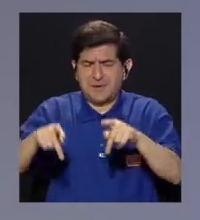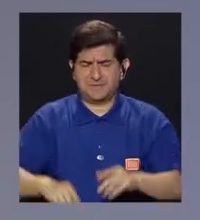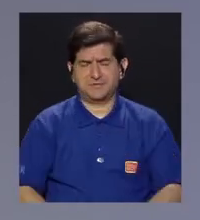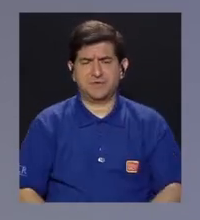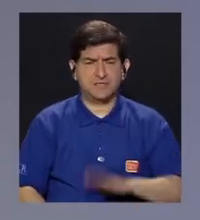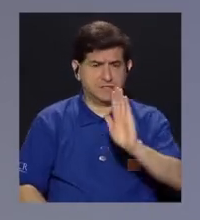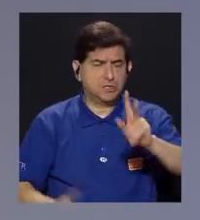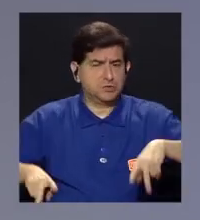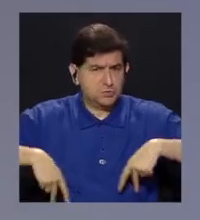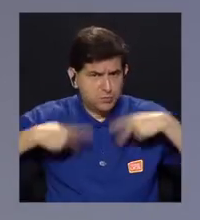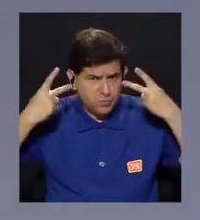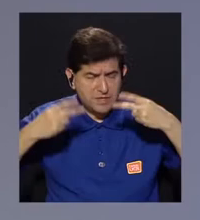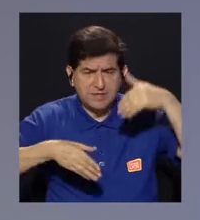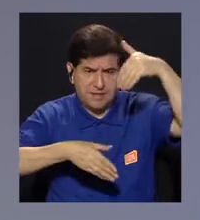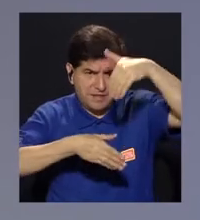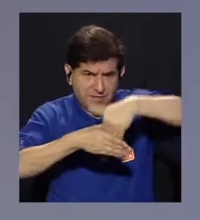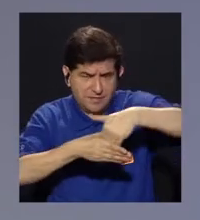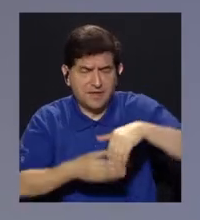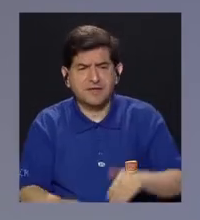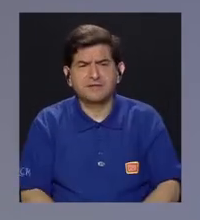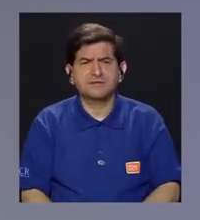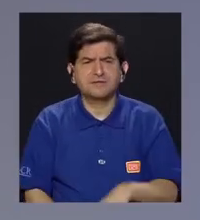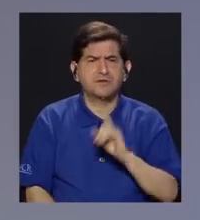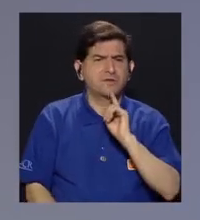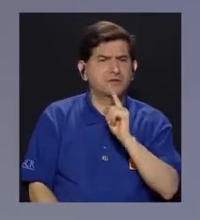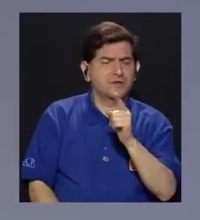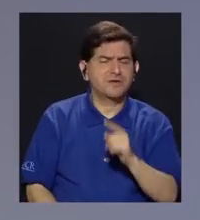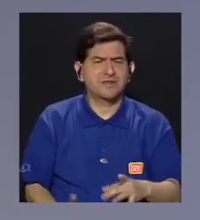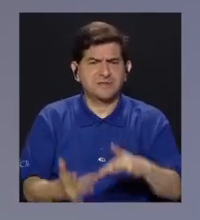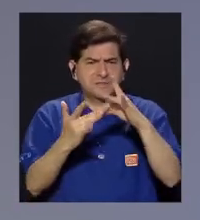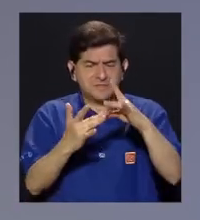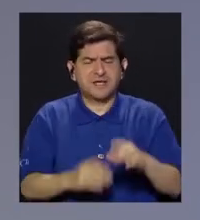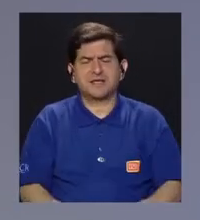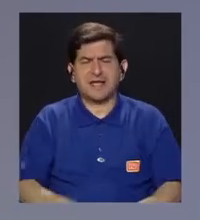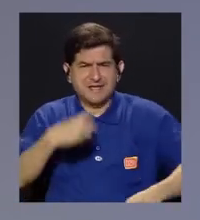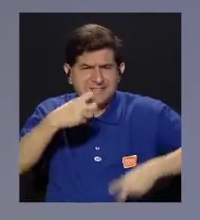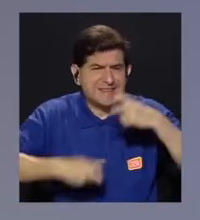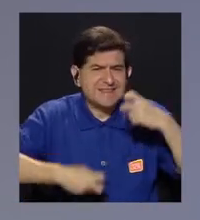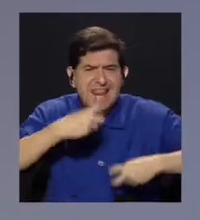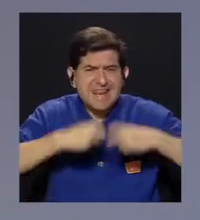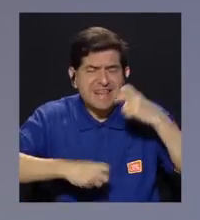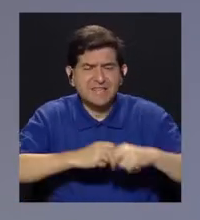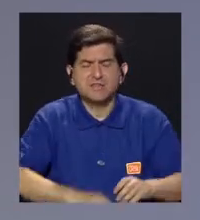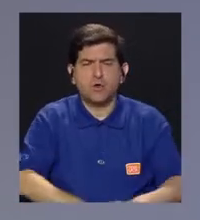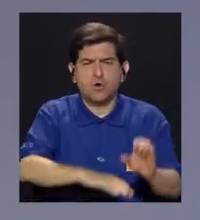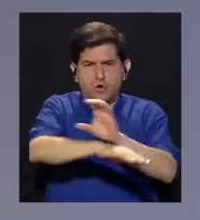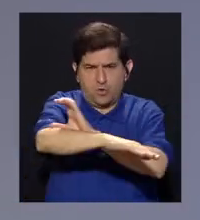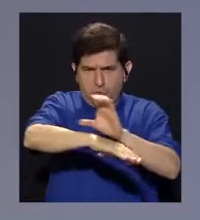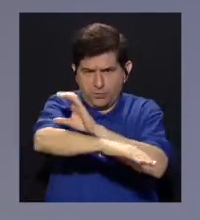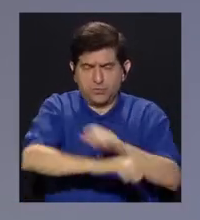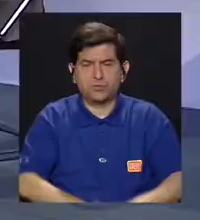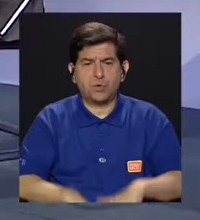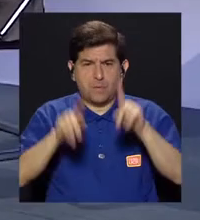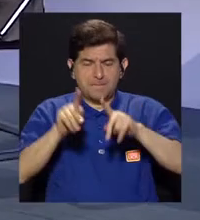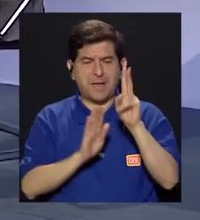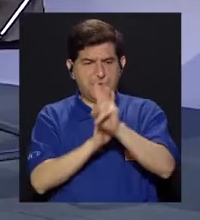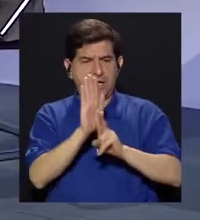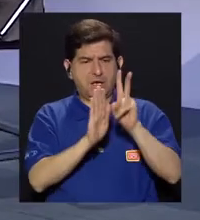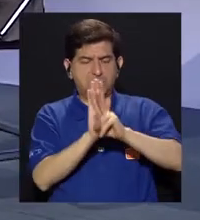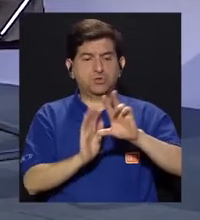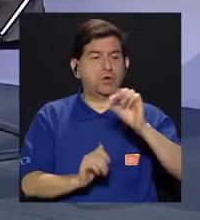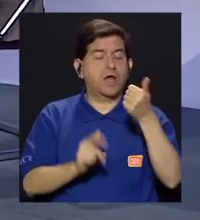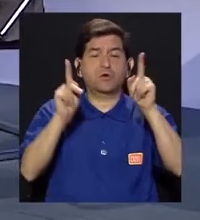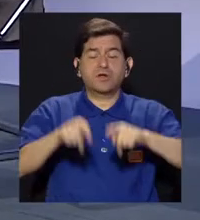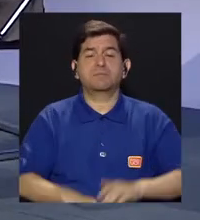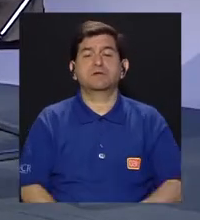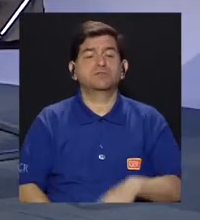y que está en el marco de algo que en lo que este especialista que son los delitos informáticos si una persona se hace un vídeo y un